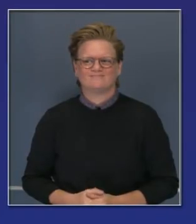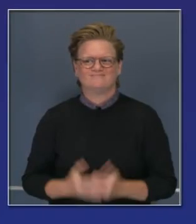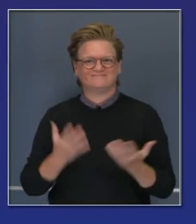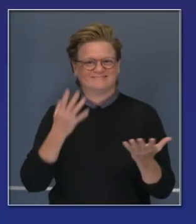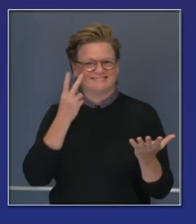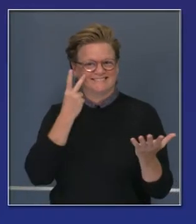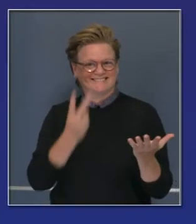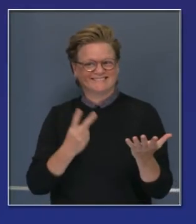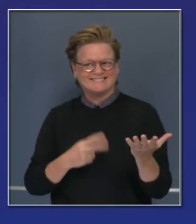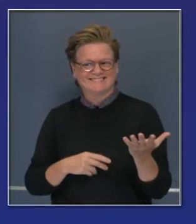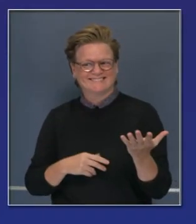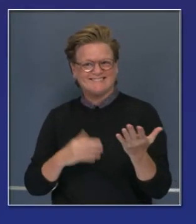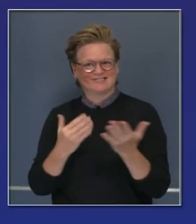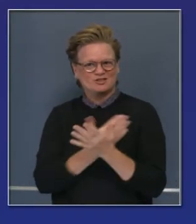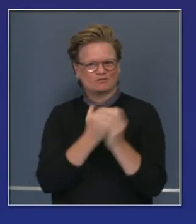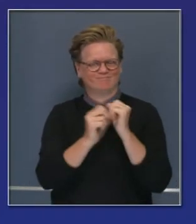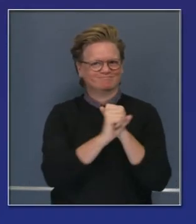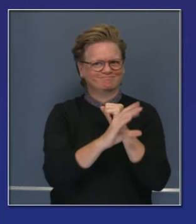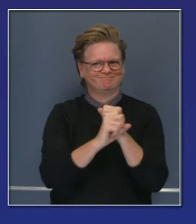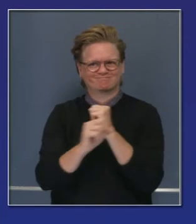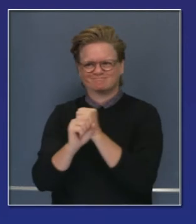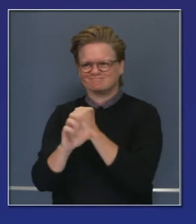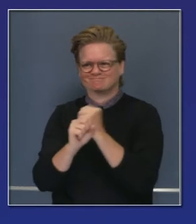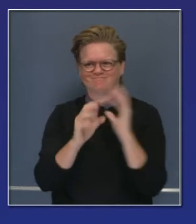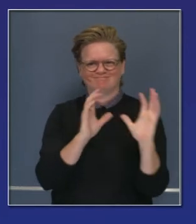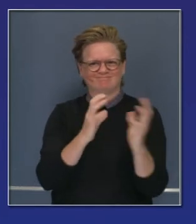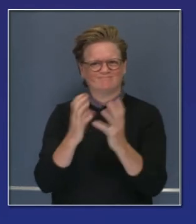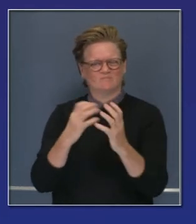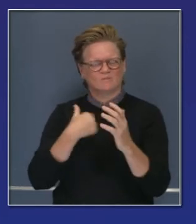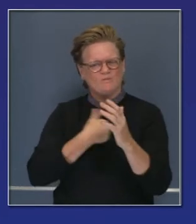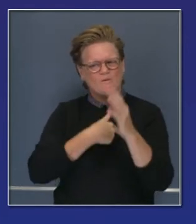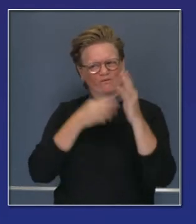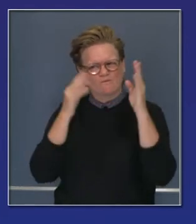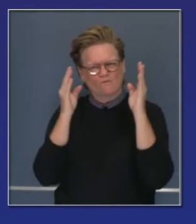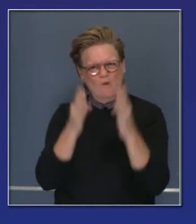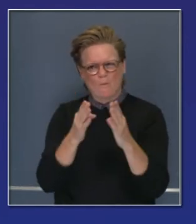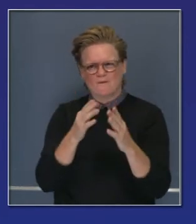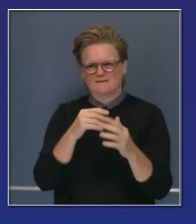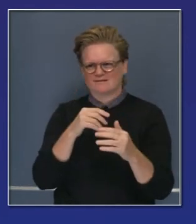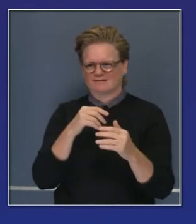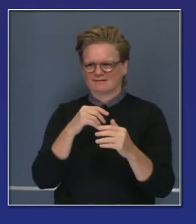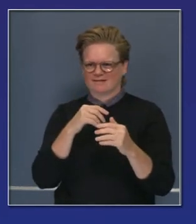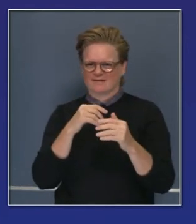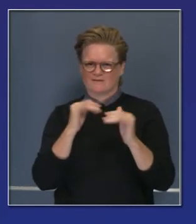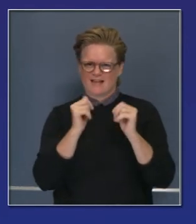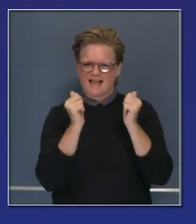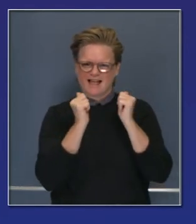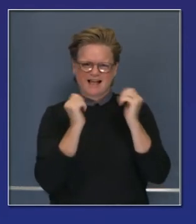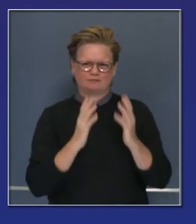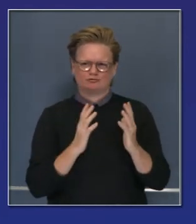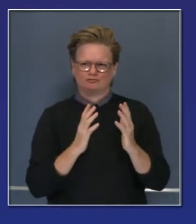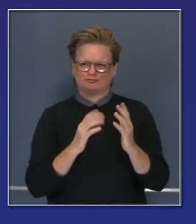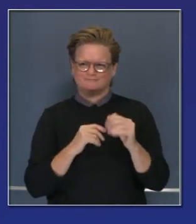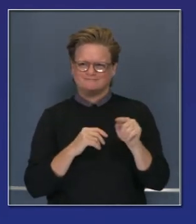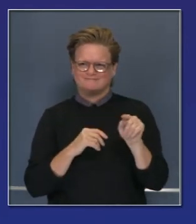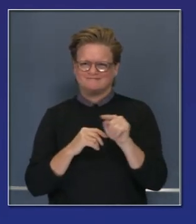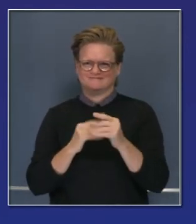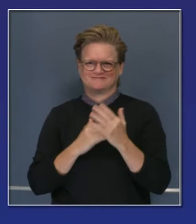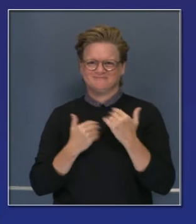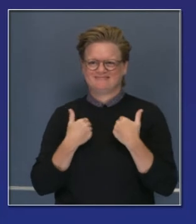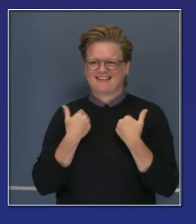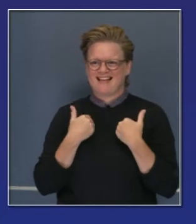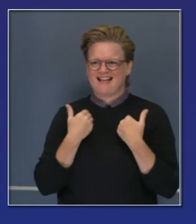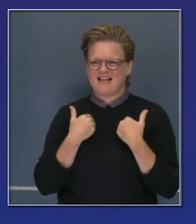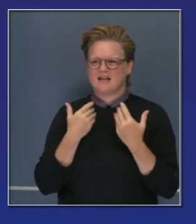Como pudieron ustedes ver en esos dos anuncios, estamos enfocándonos en personas jóvenes que tal vez